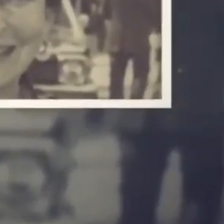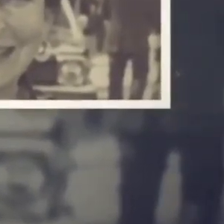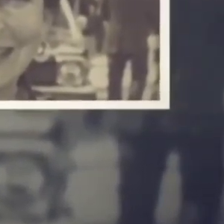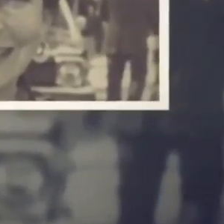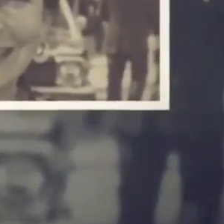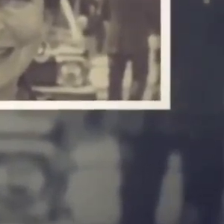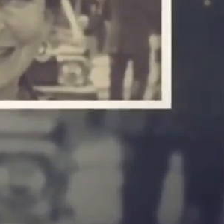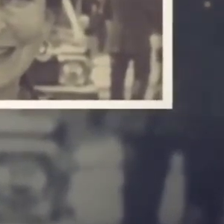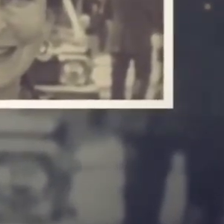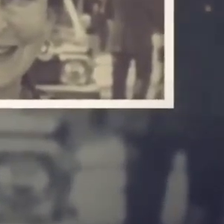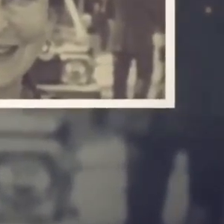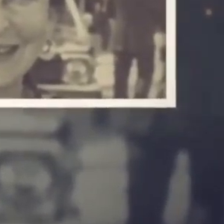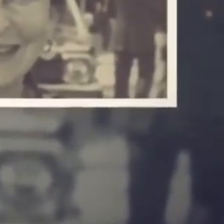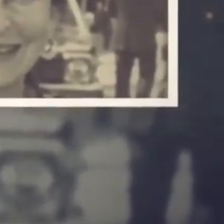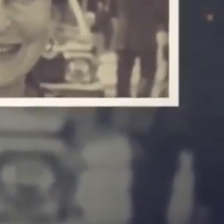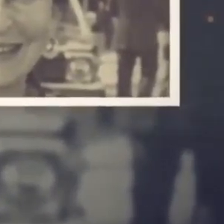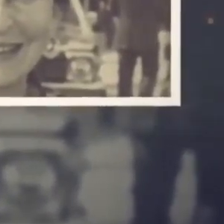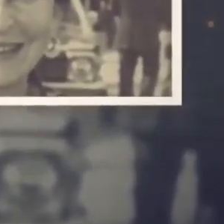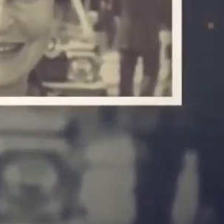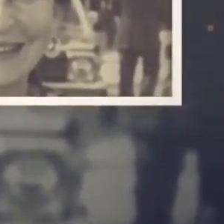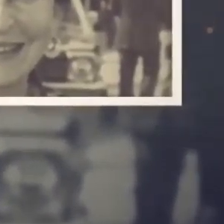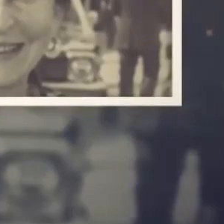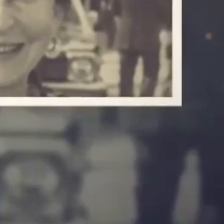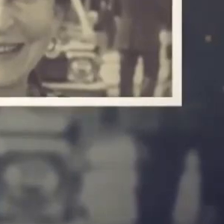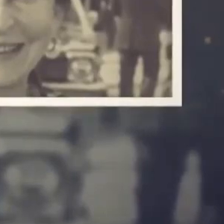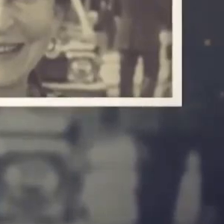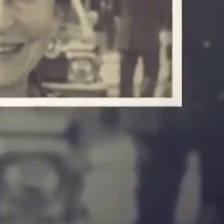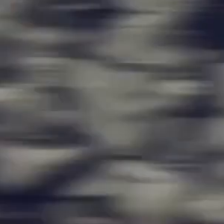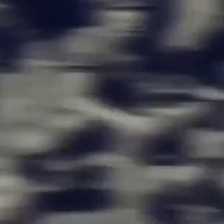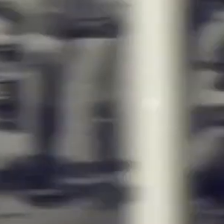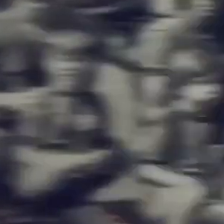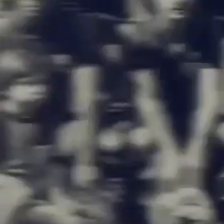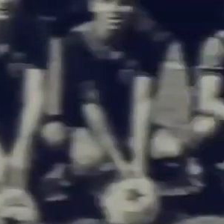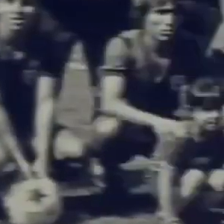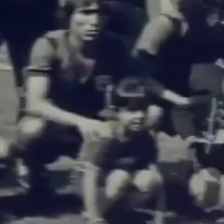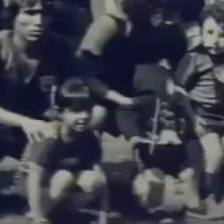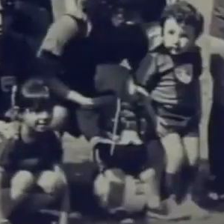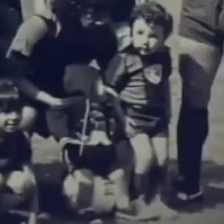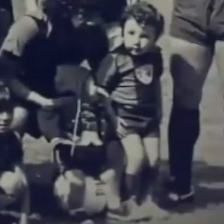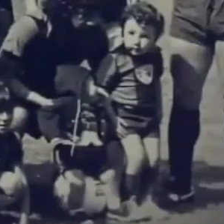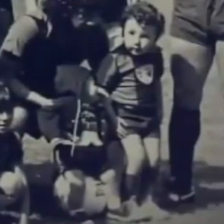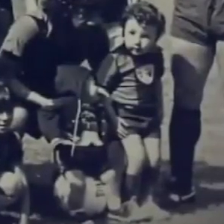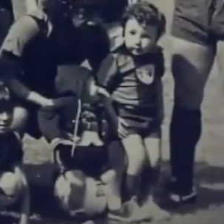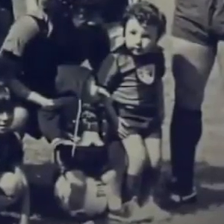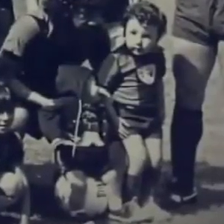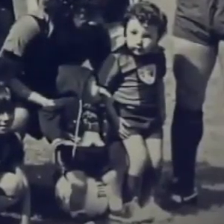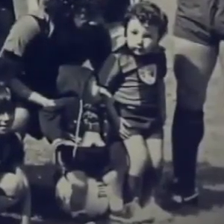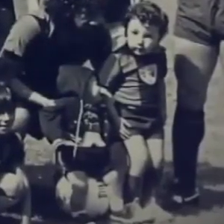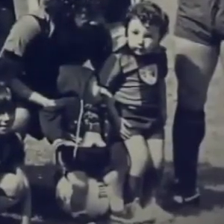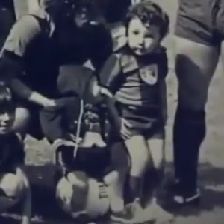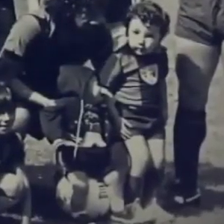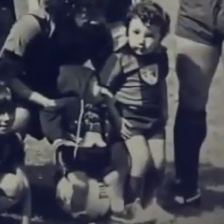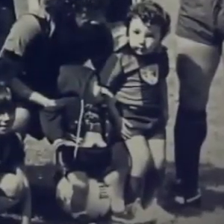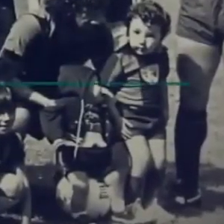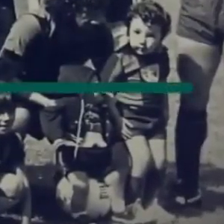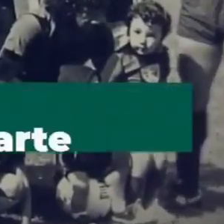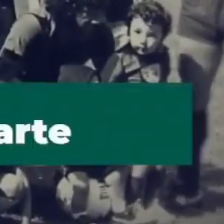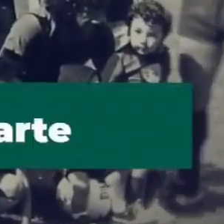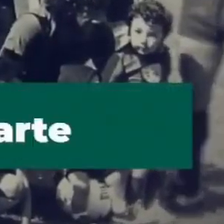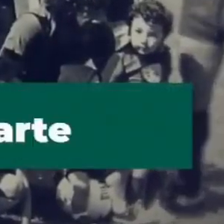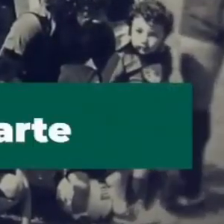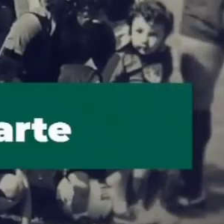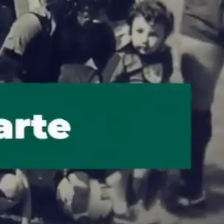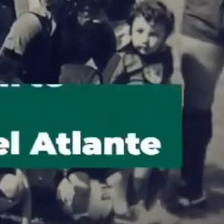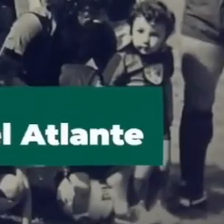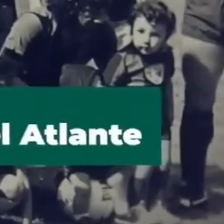Prestaciones Sociales. Años después, es electa como la primer gobernadora del país. Para promover el deporte y fortalecer las prestaciones sociales, el